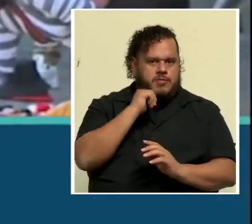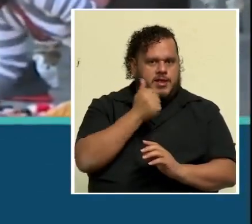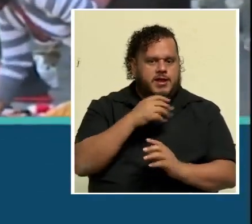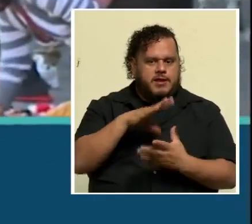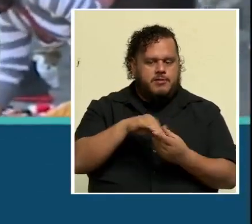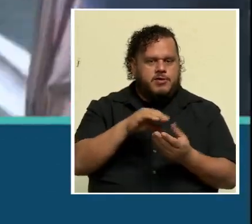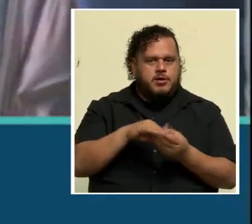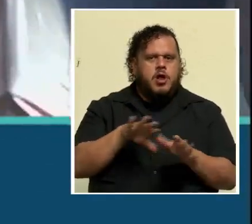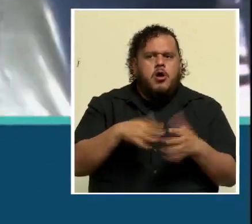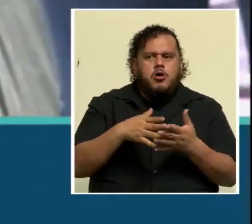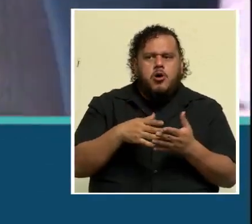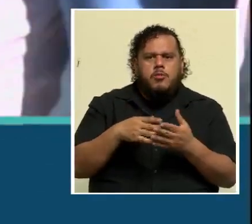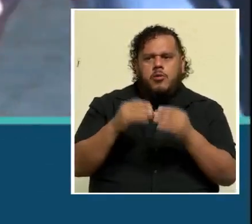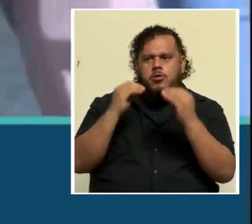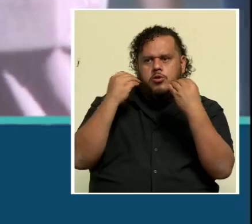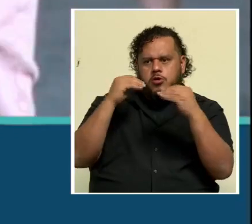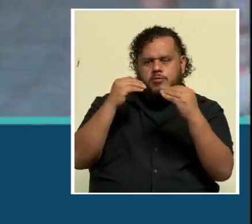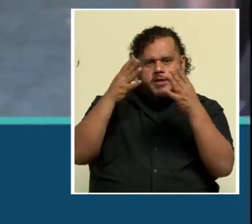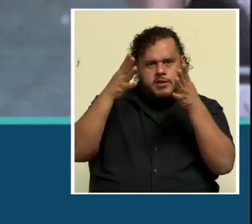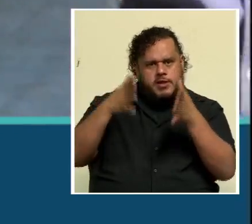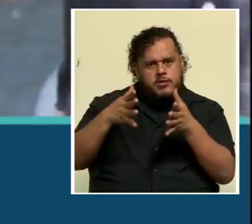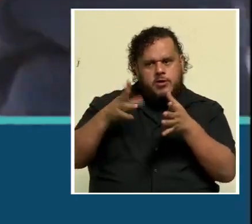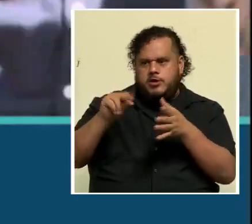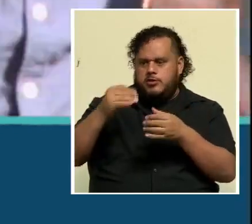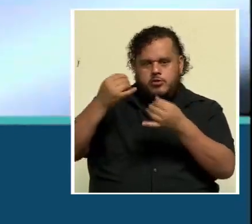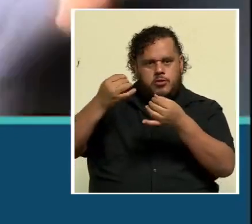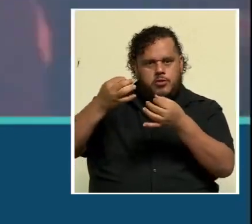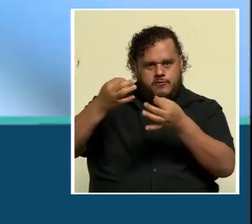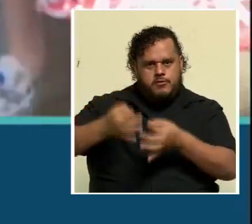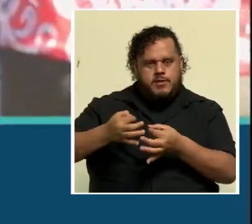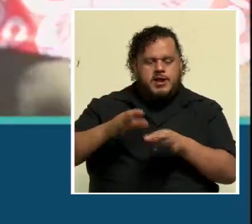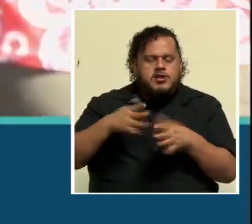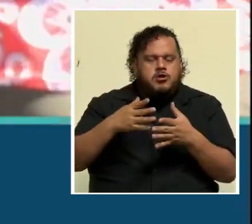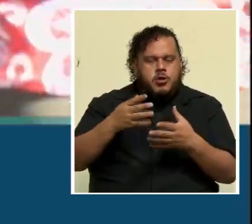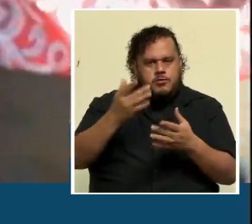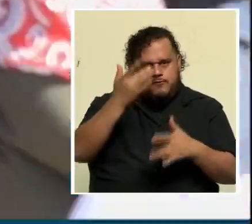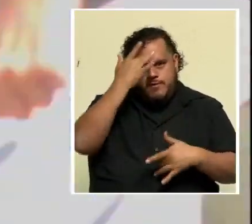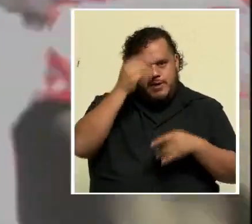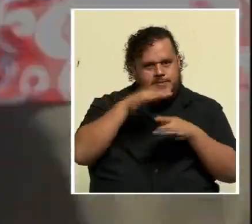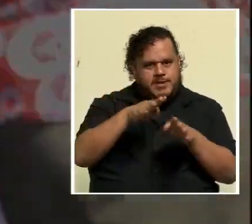vendedores informales lidiar con la pandemia desde las calles.